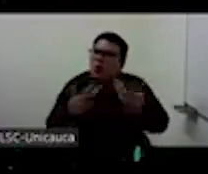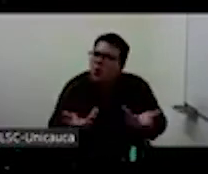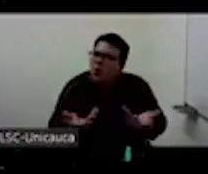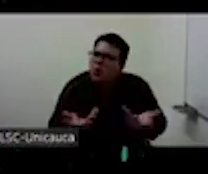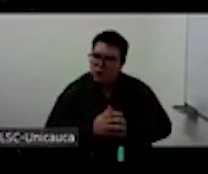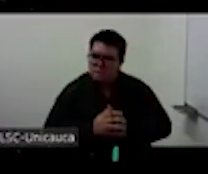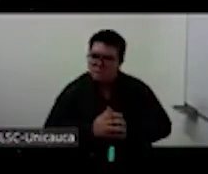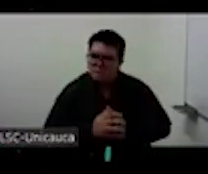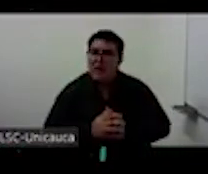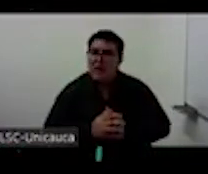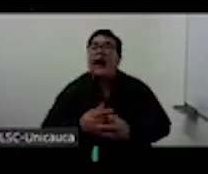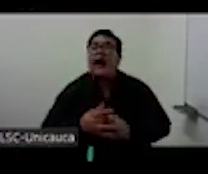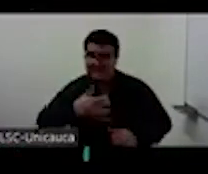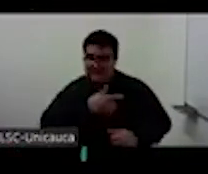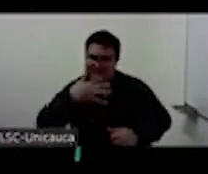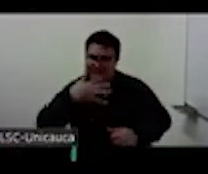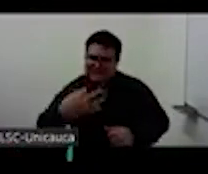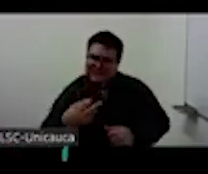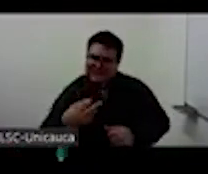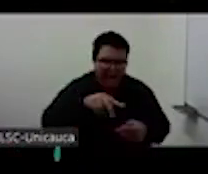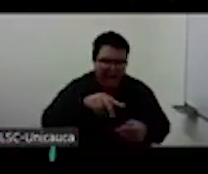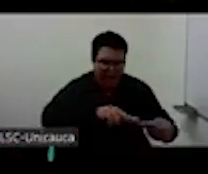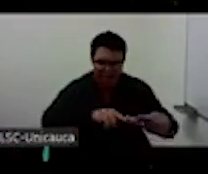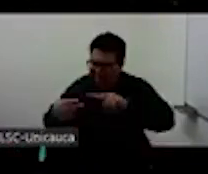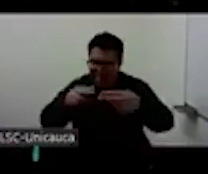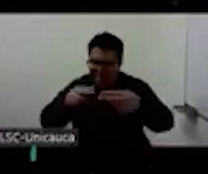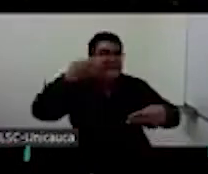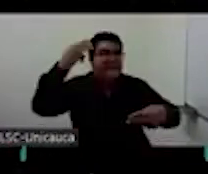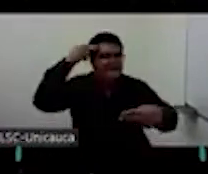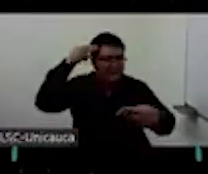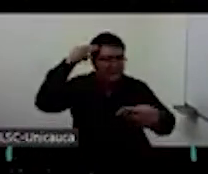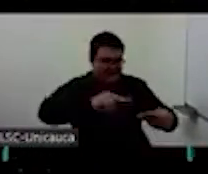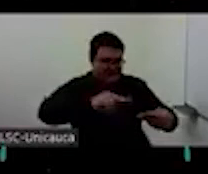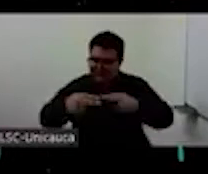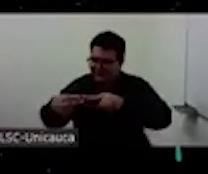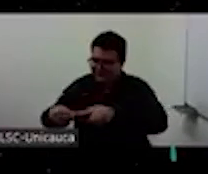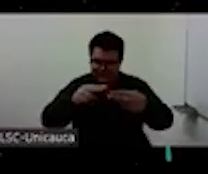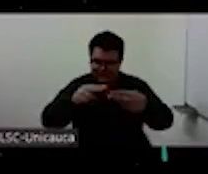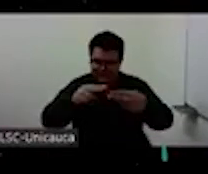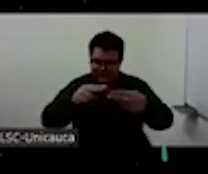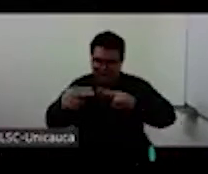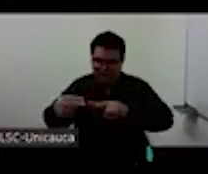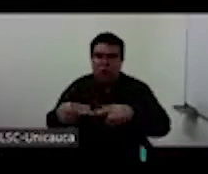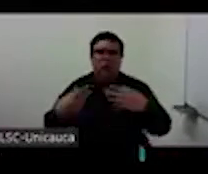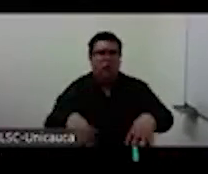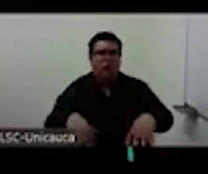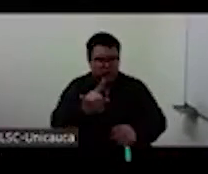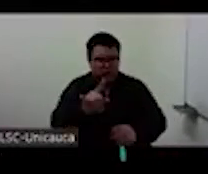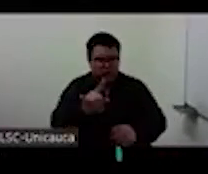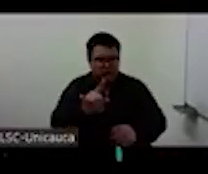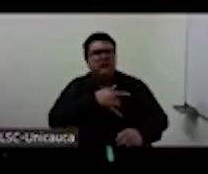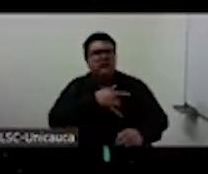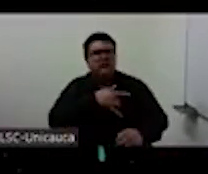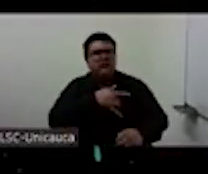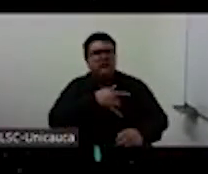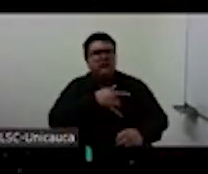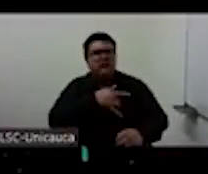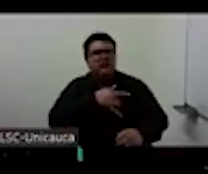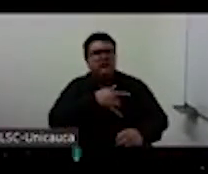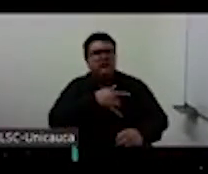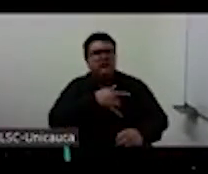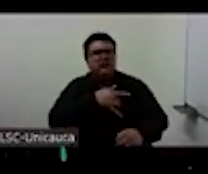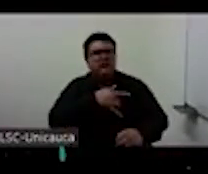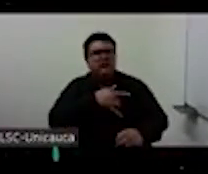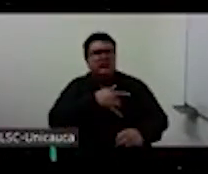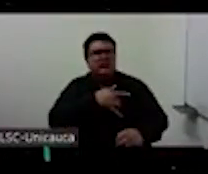una visible relación con la memoria. Es así como nace la necesidad de vencer al olvido y mantener